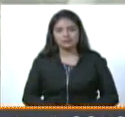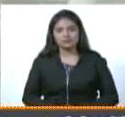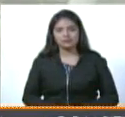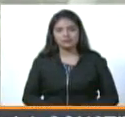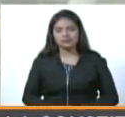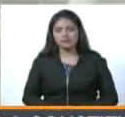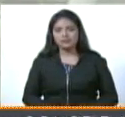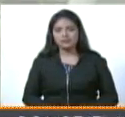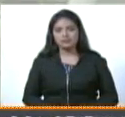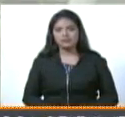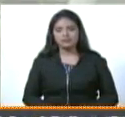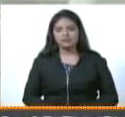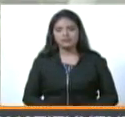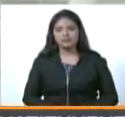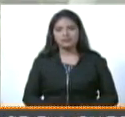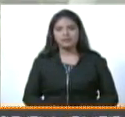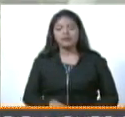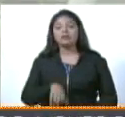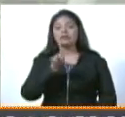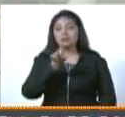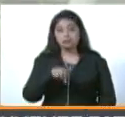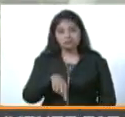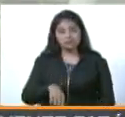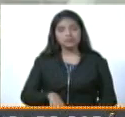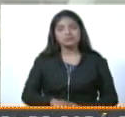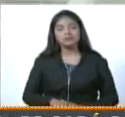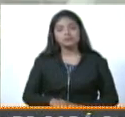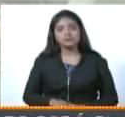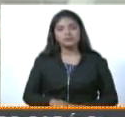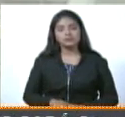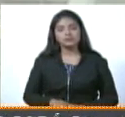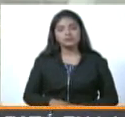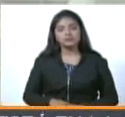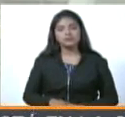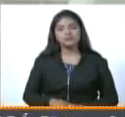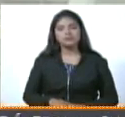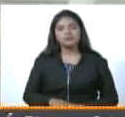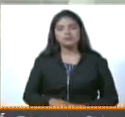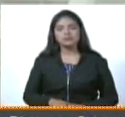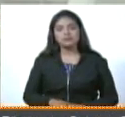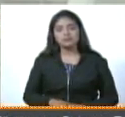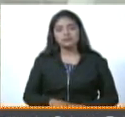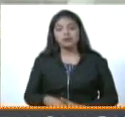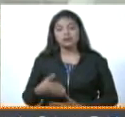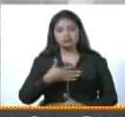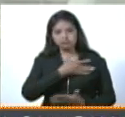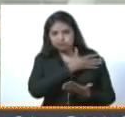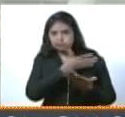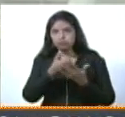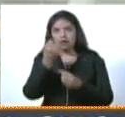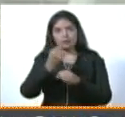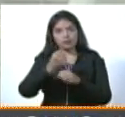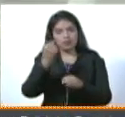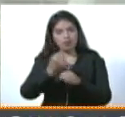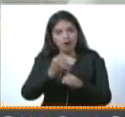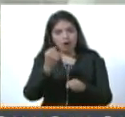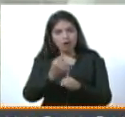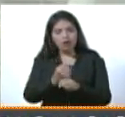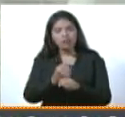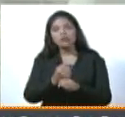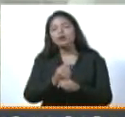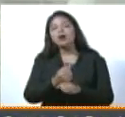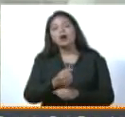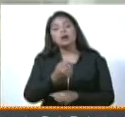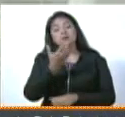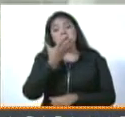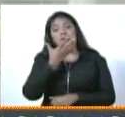electoral. También, asimismo, hemos venido trabajando, acompañando una